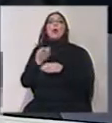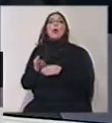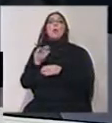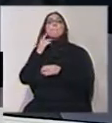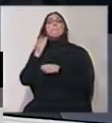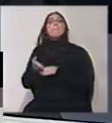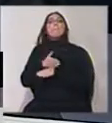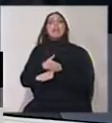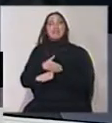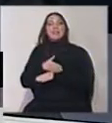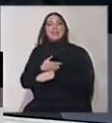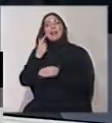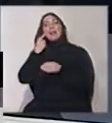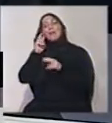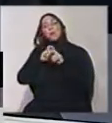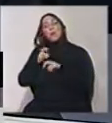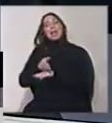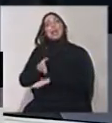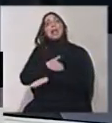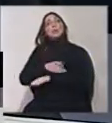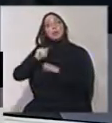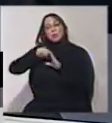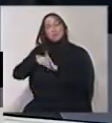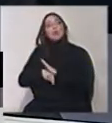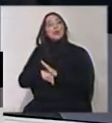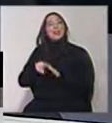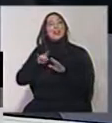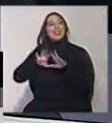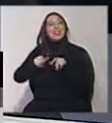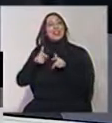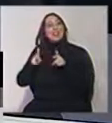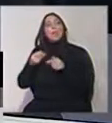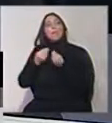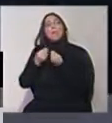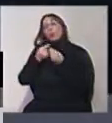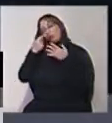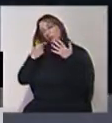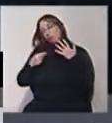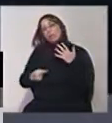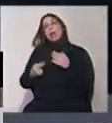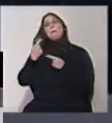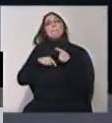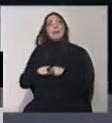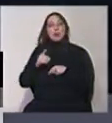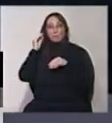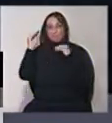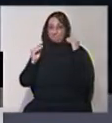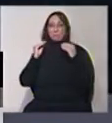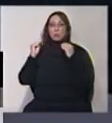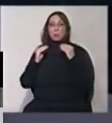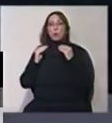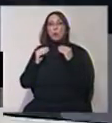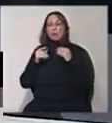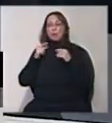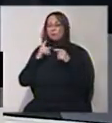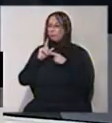que hay que ir a las causas profundas del delito, que por supuesto también es multicausal. Ahora, me preocupa que en nuestro país estamos muy lejos